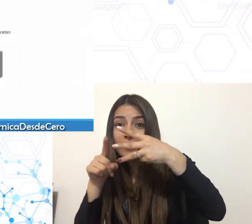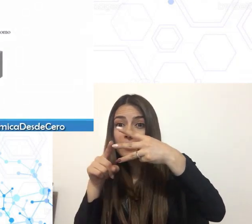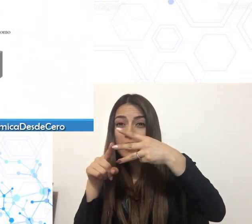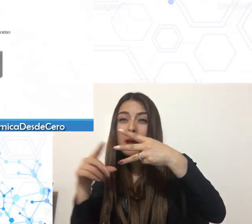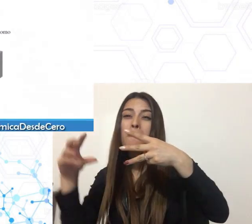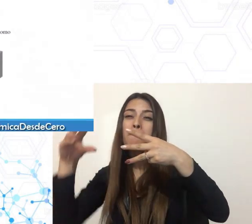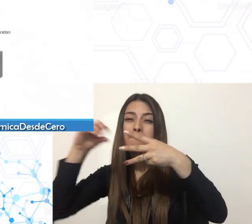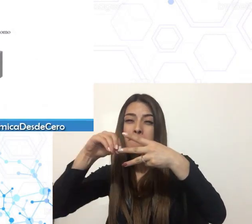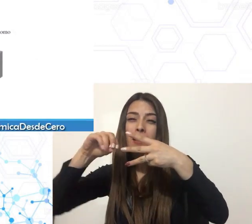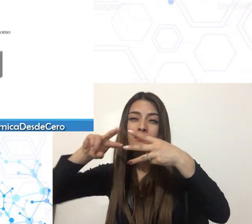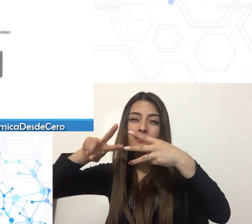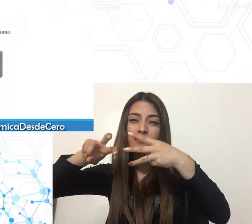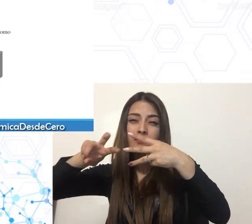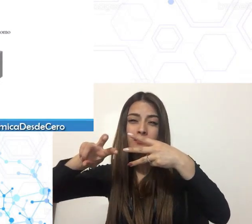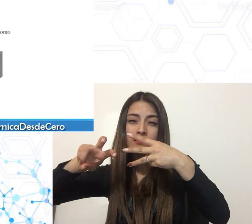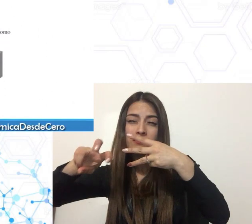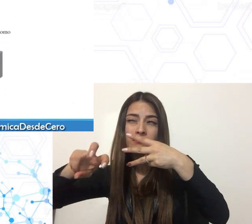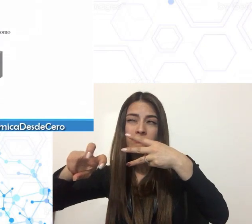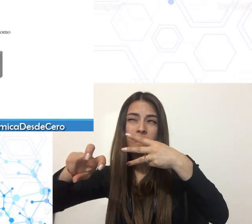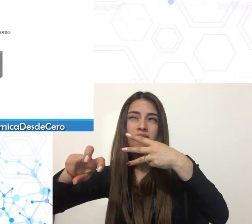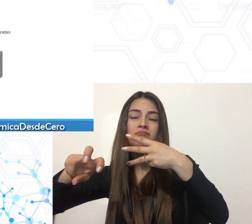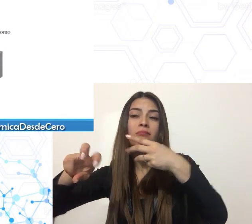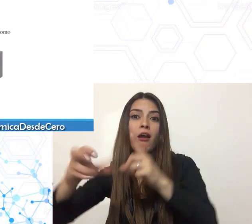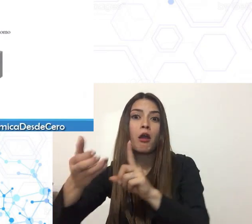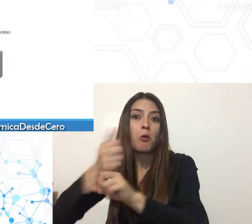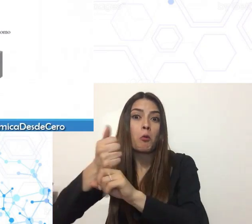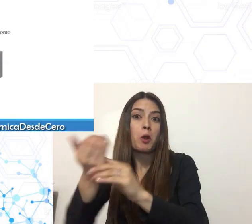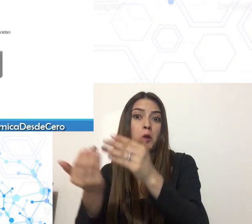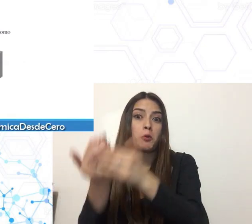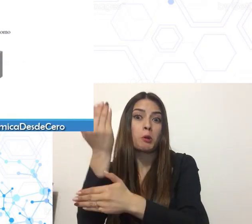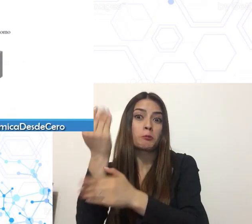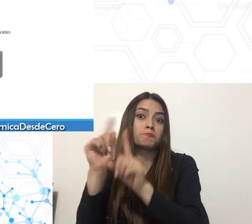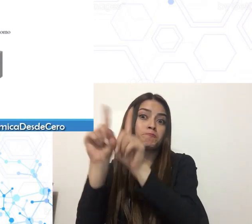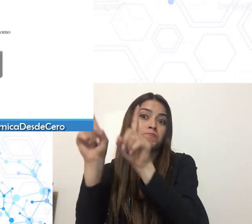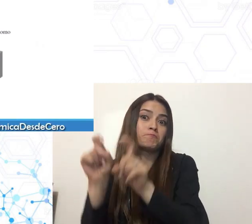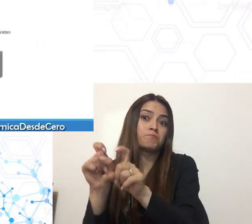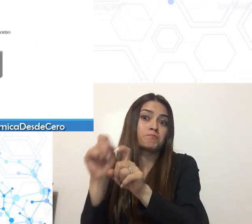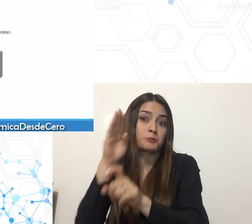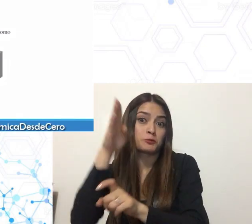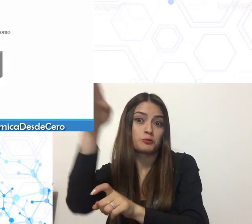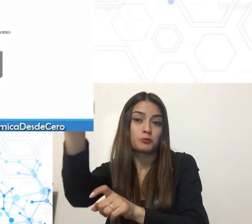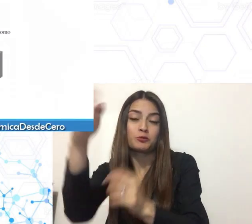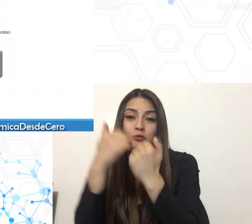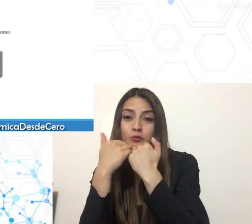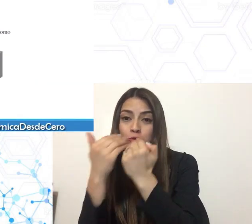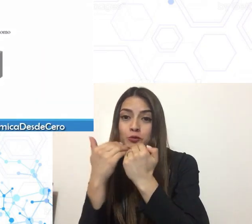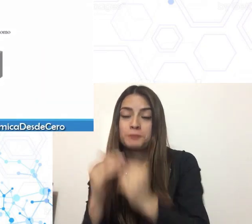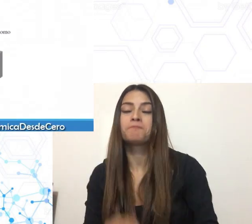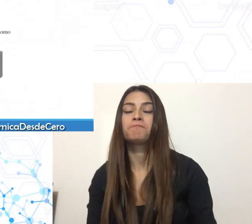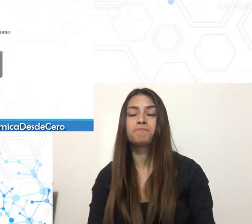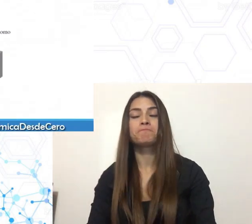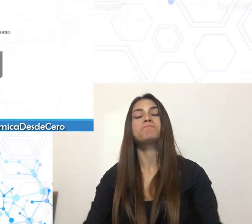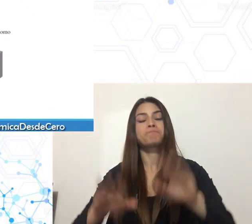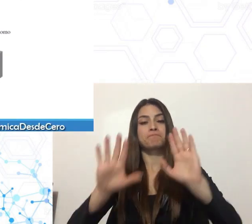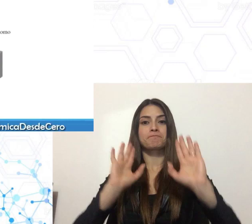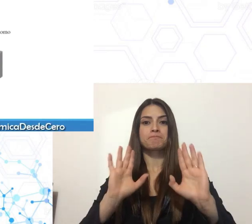podría realmente estudiar los rayos gamma y hacer una consideración más profunda sobre el tema.